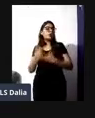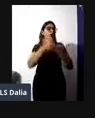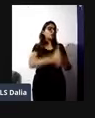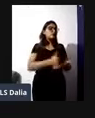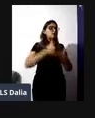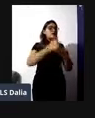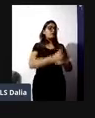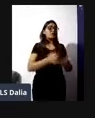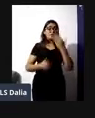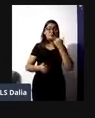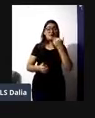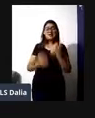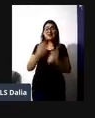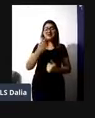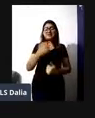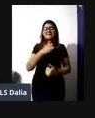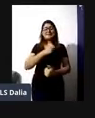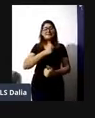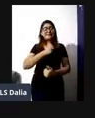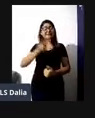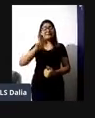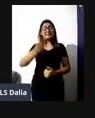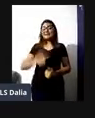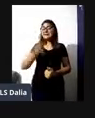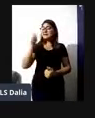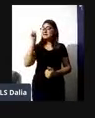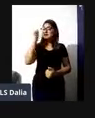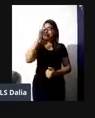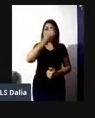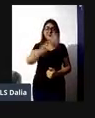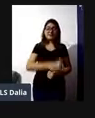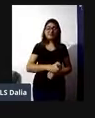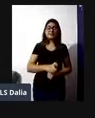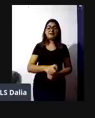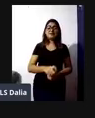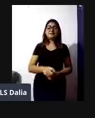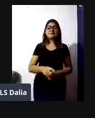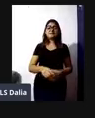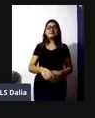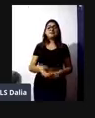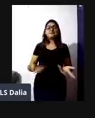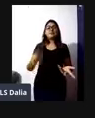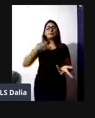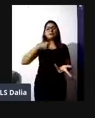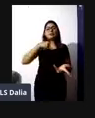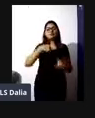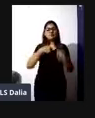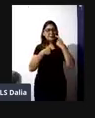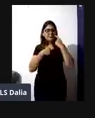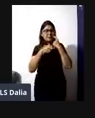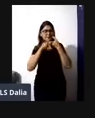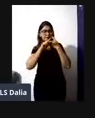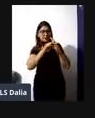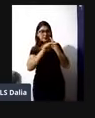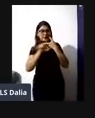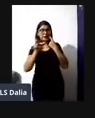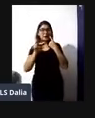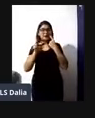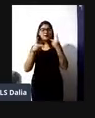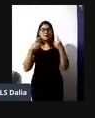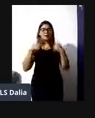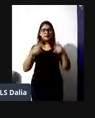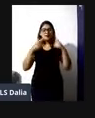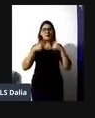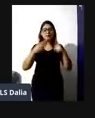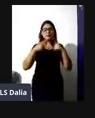Esos escenarios son realmente fuertes, esos escenarios sí nos tienen que hacer pensar, reflexionar, pero sobre todo agradecer para quienes